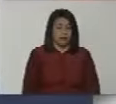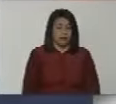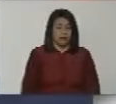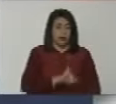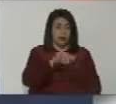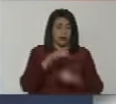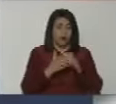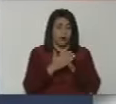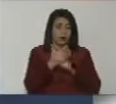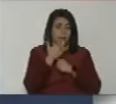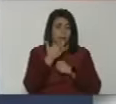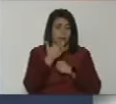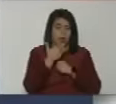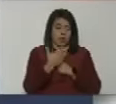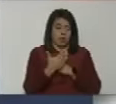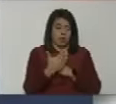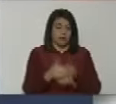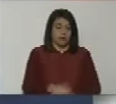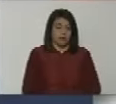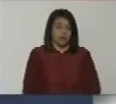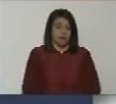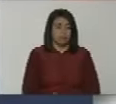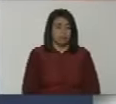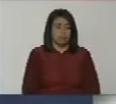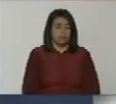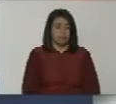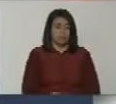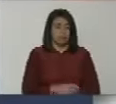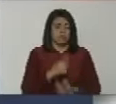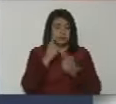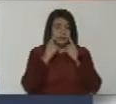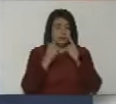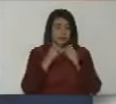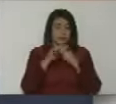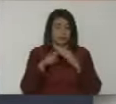Rodríguez, solicito la venia de usted